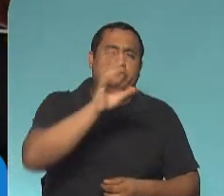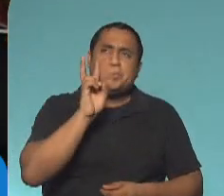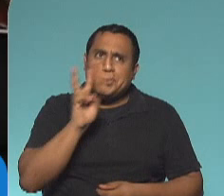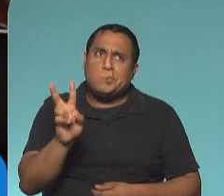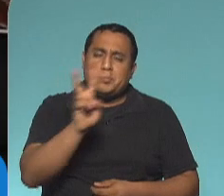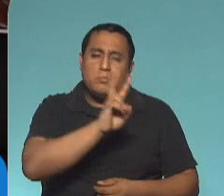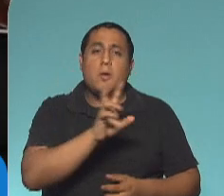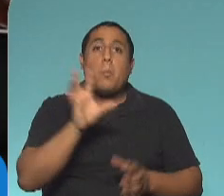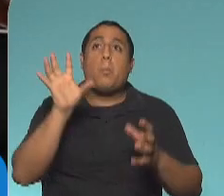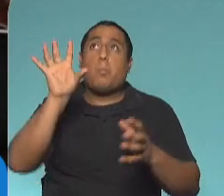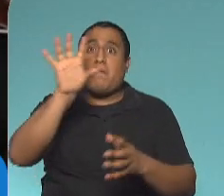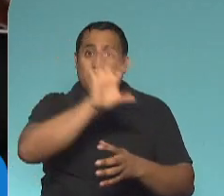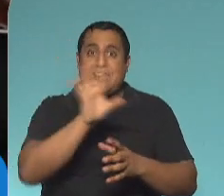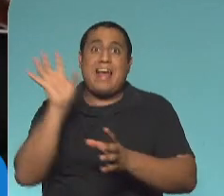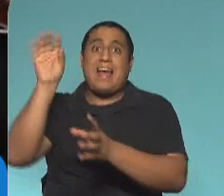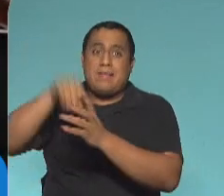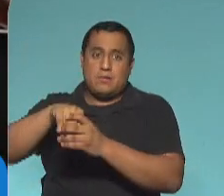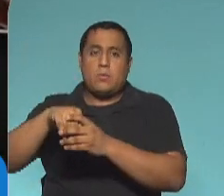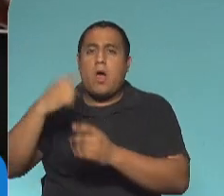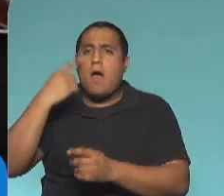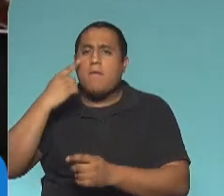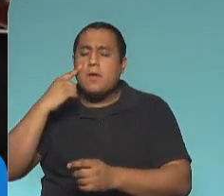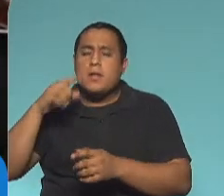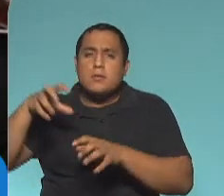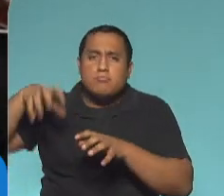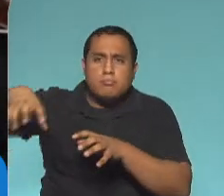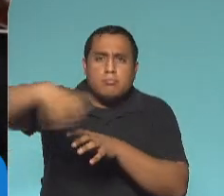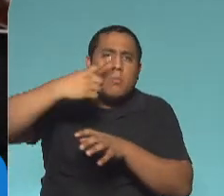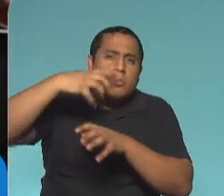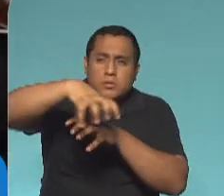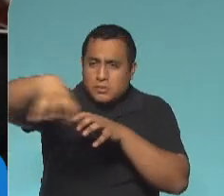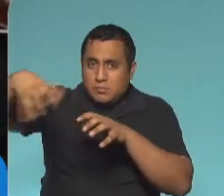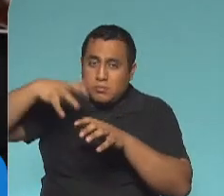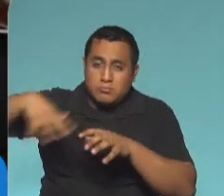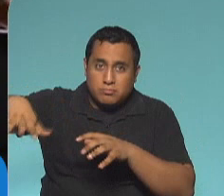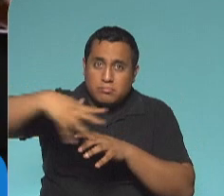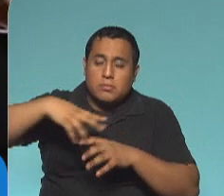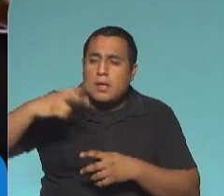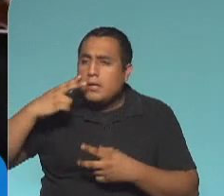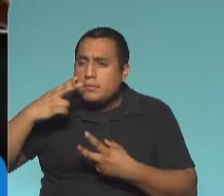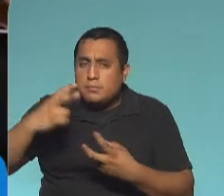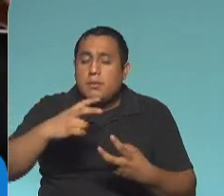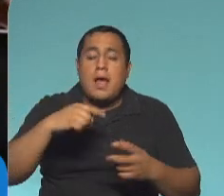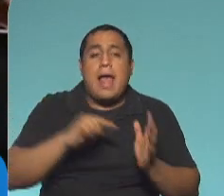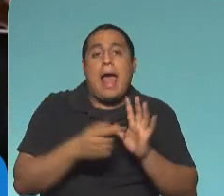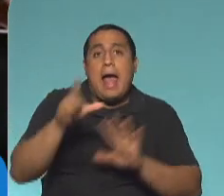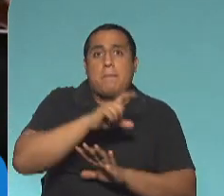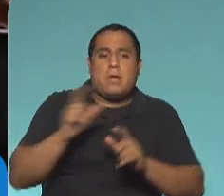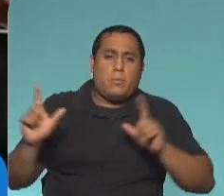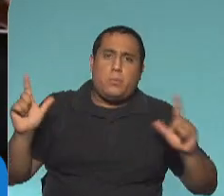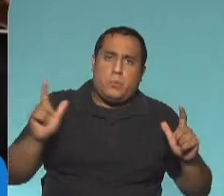cada jurisdicción, a la profundidad de cada departamento, seguimos con el AMBA en